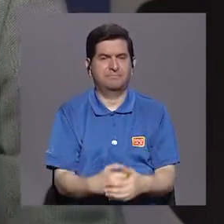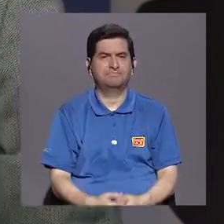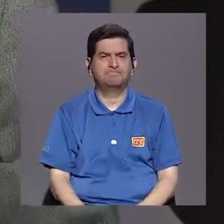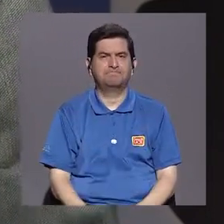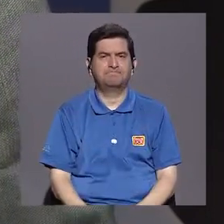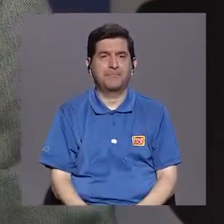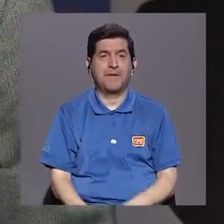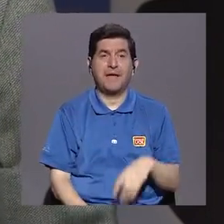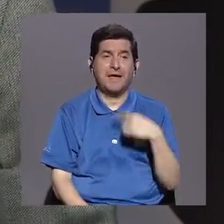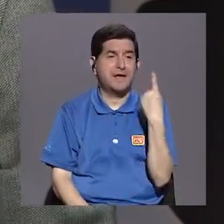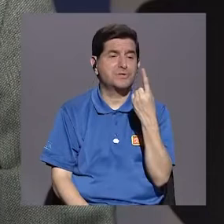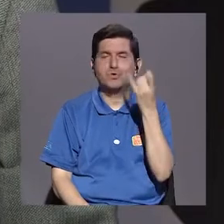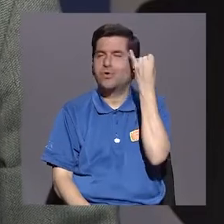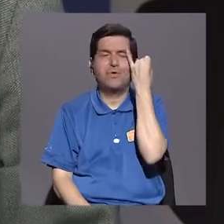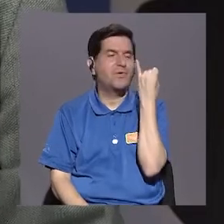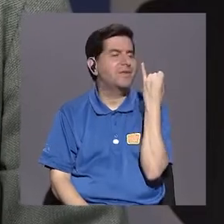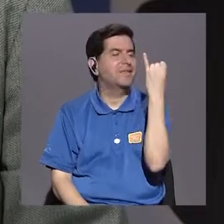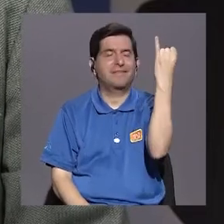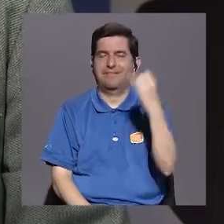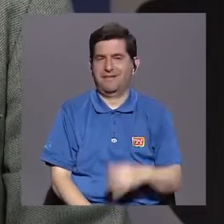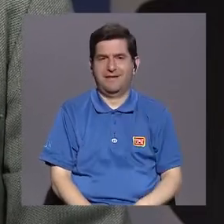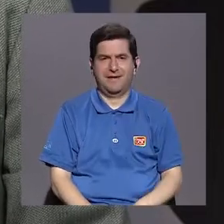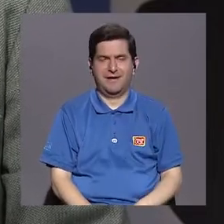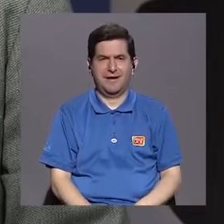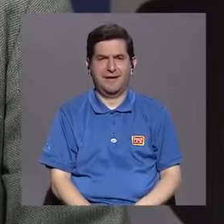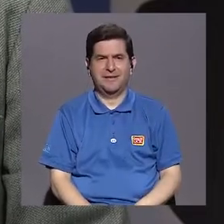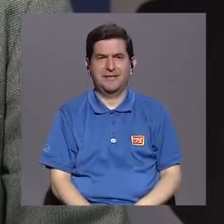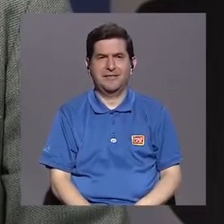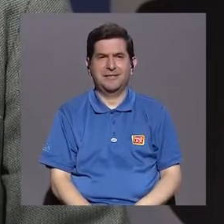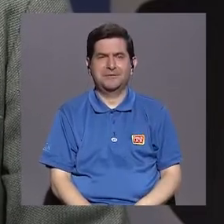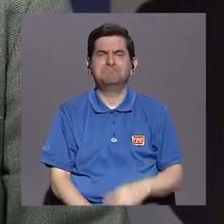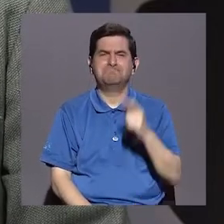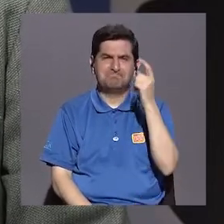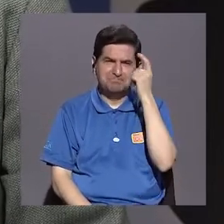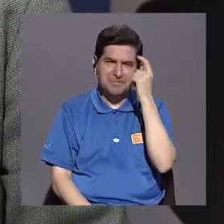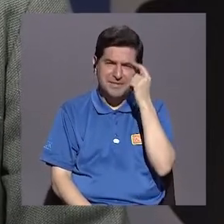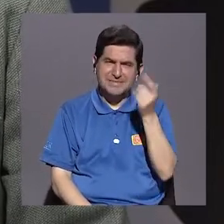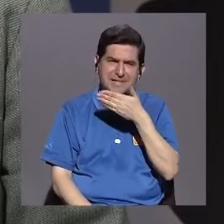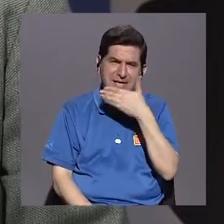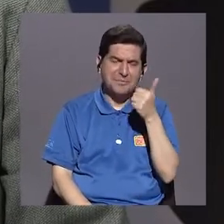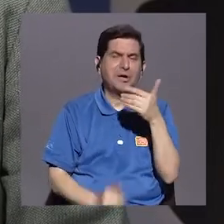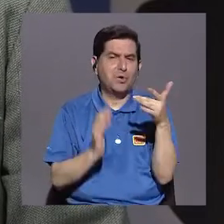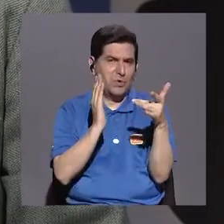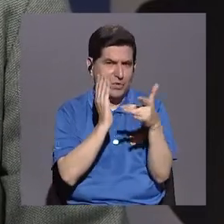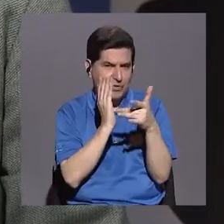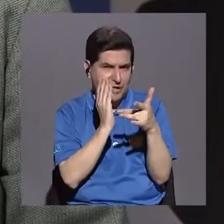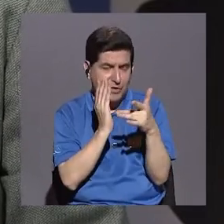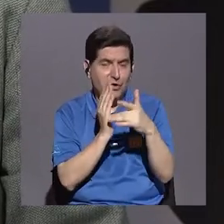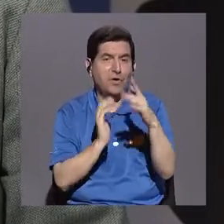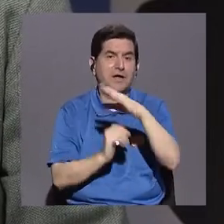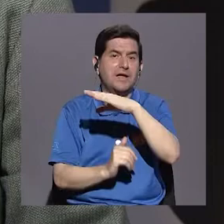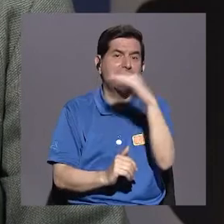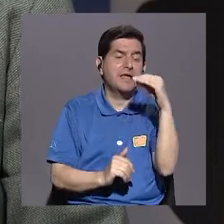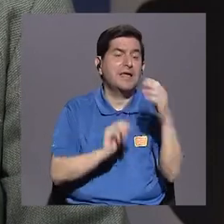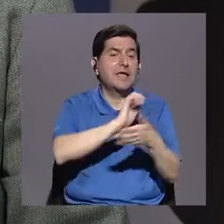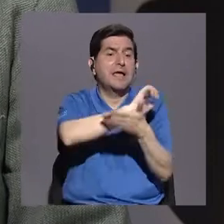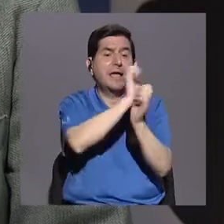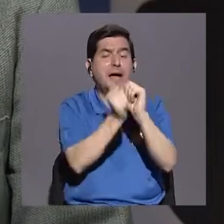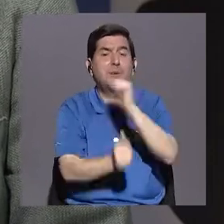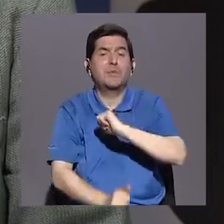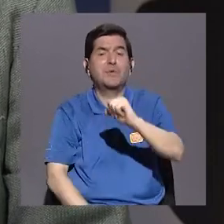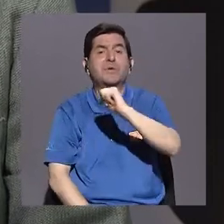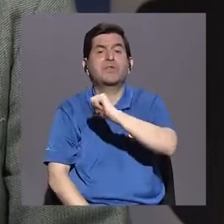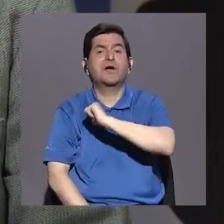es una estimación más habría que pensar no sólo en tecnología sino también en cambios de